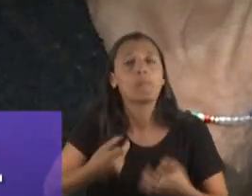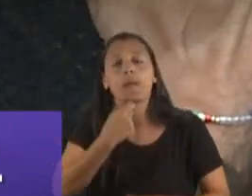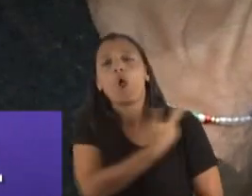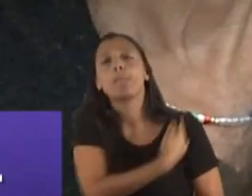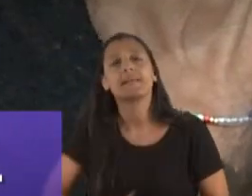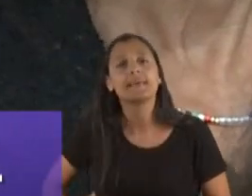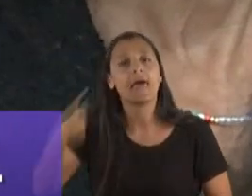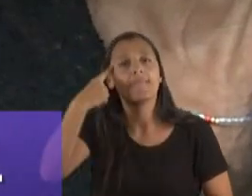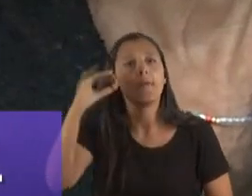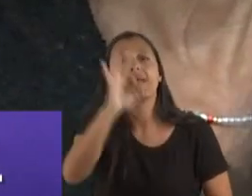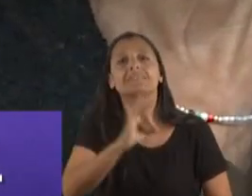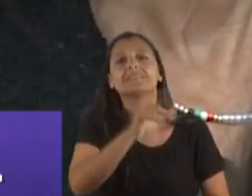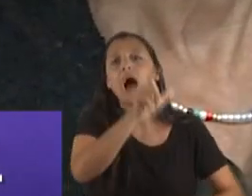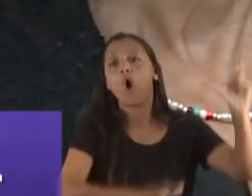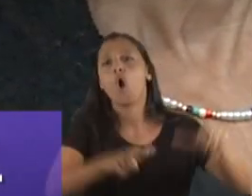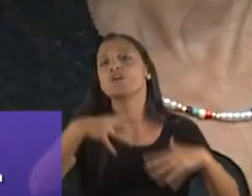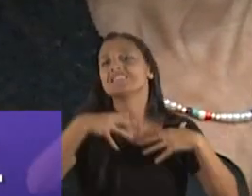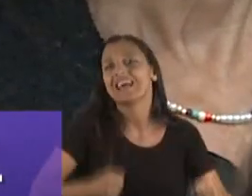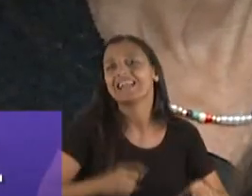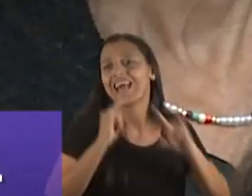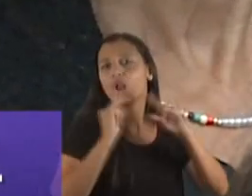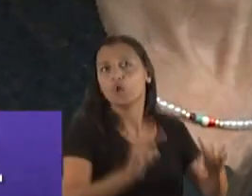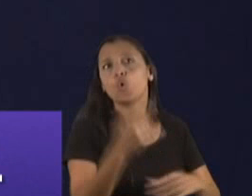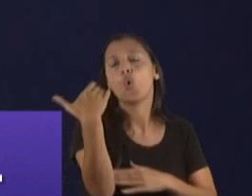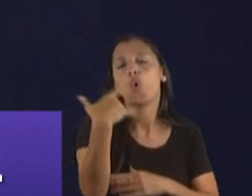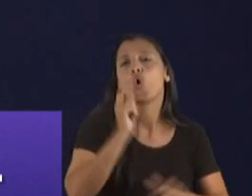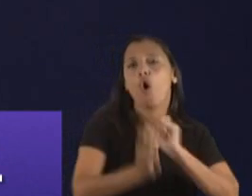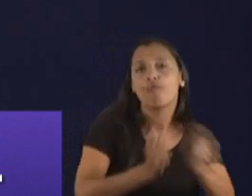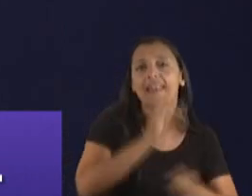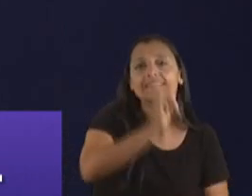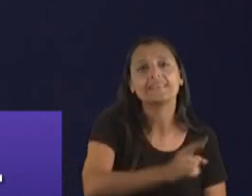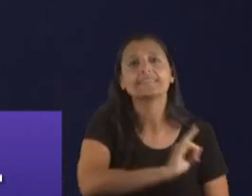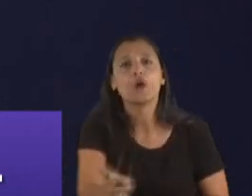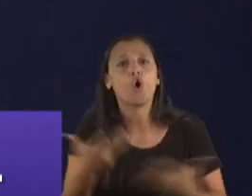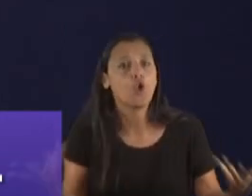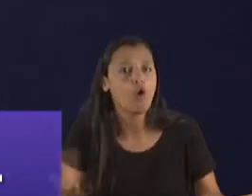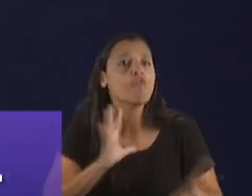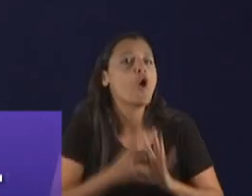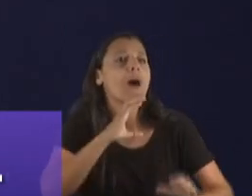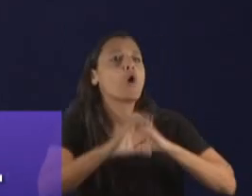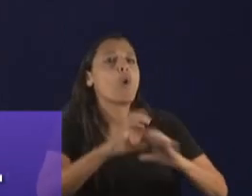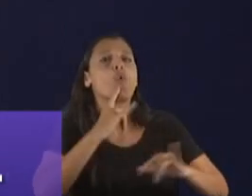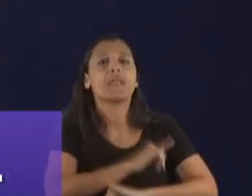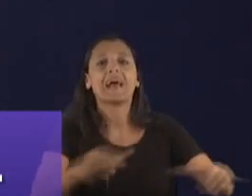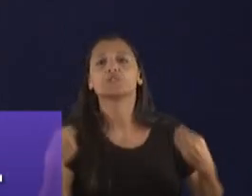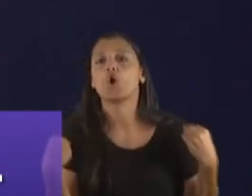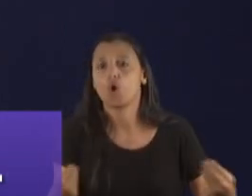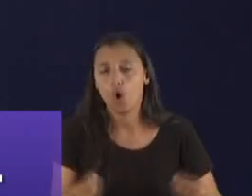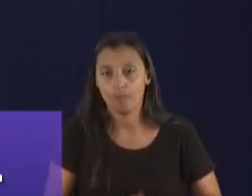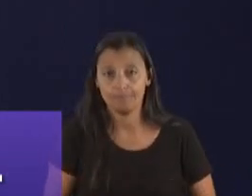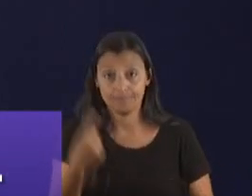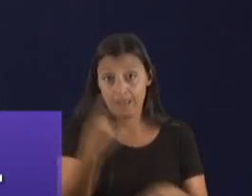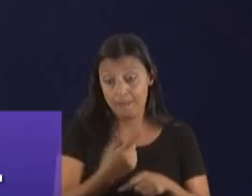los secretarios de Estado dar conferencias de prensa o no. Gracias. Bueno, en primer lugar, en